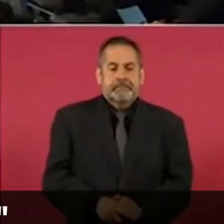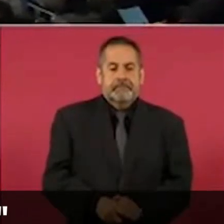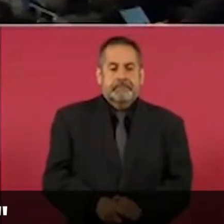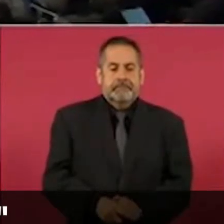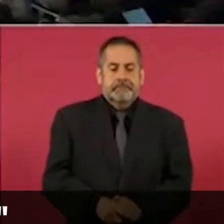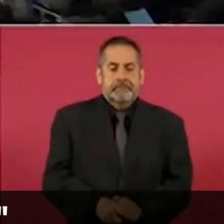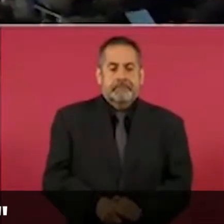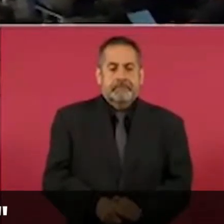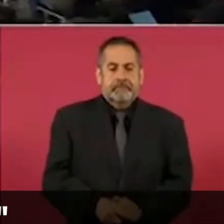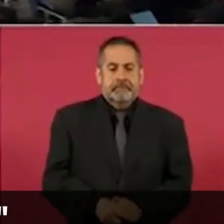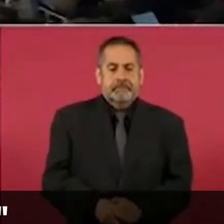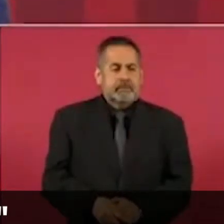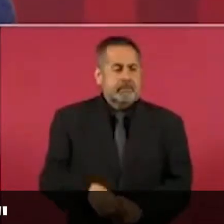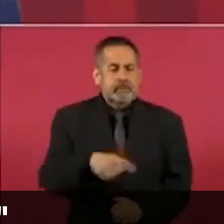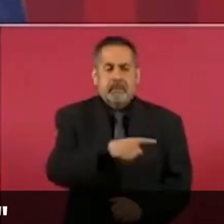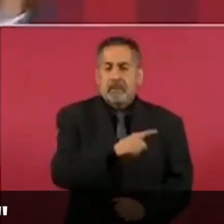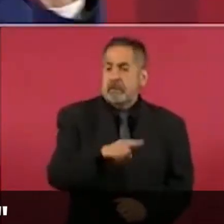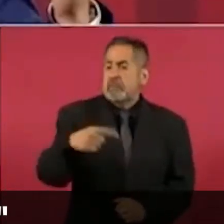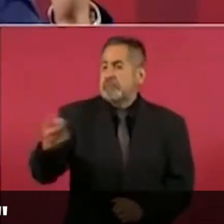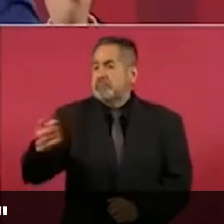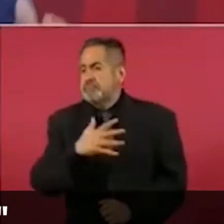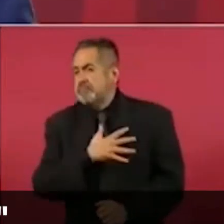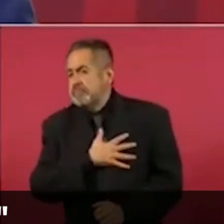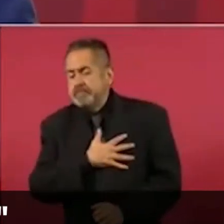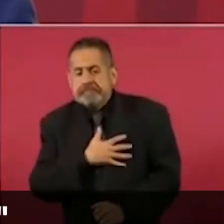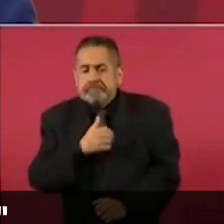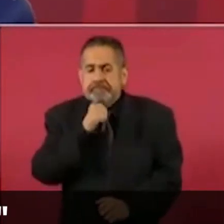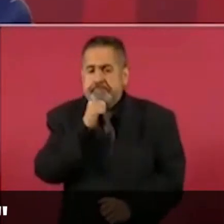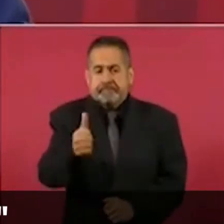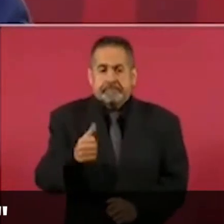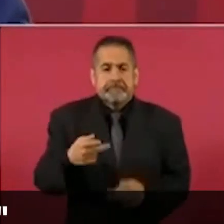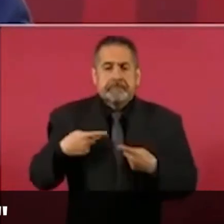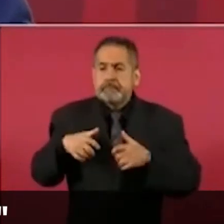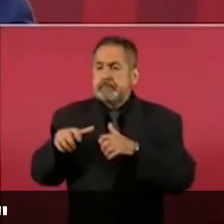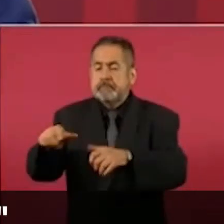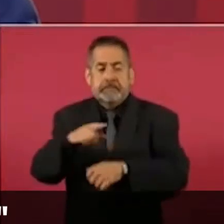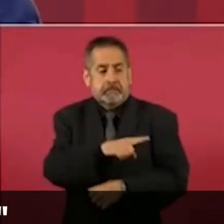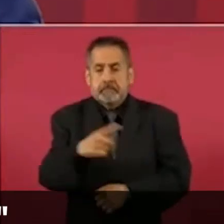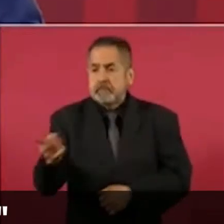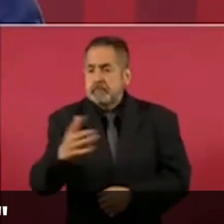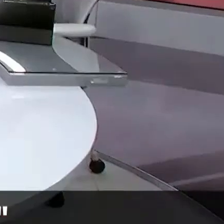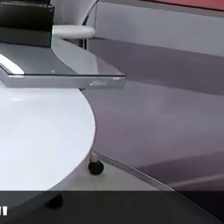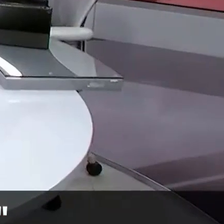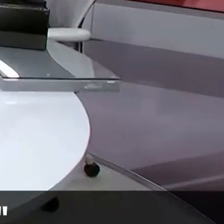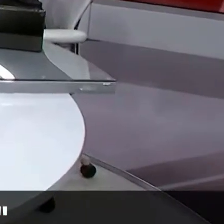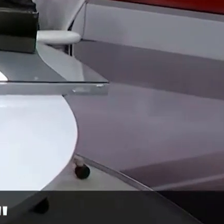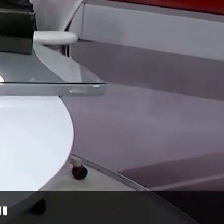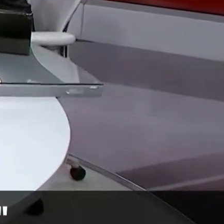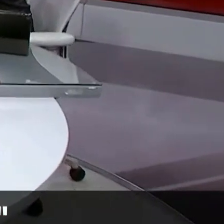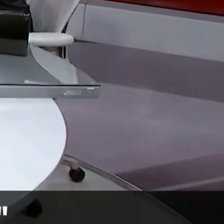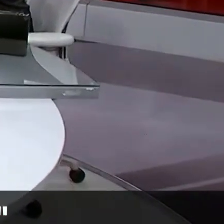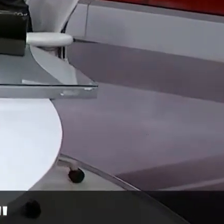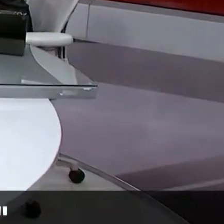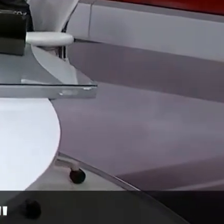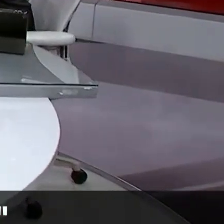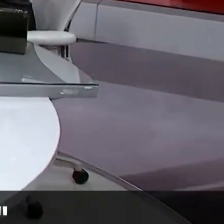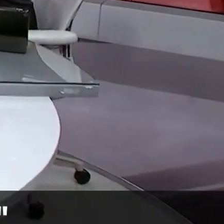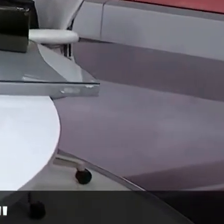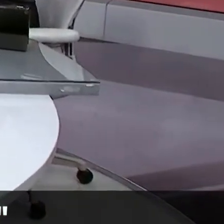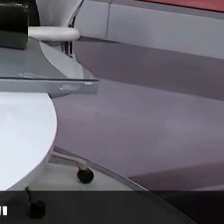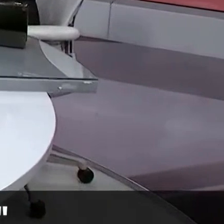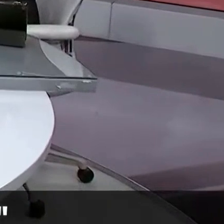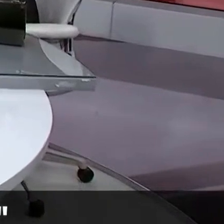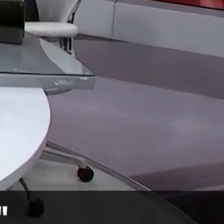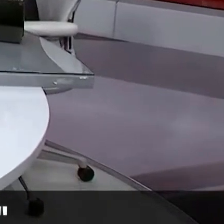provocar también el riesgo de ganar la elección en el 2024. ¿Hubo acuerdos, compromisos para poder